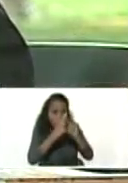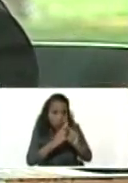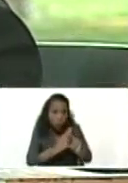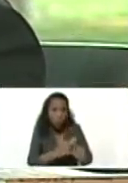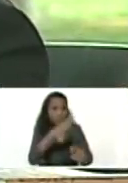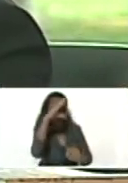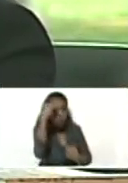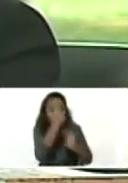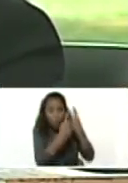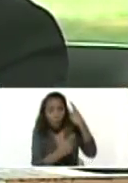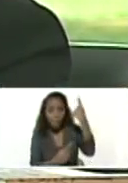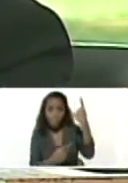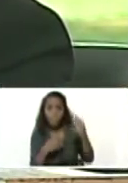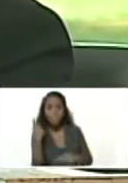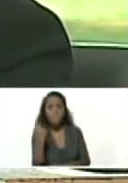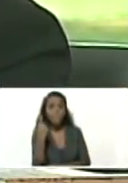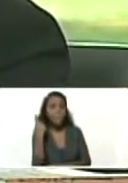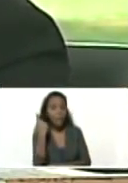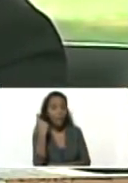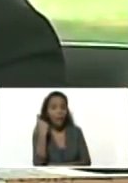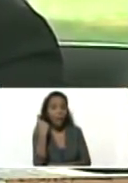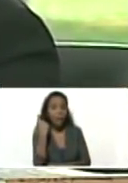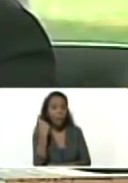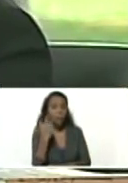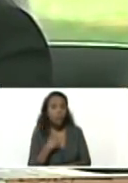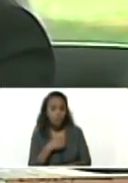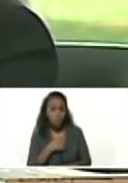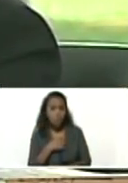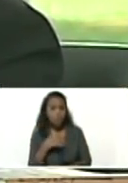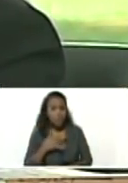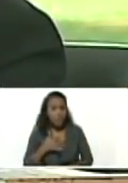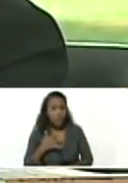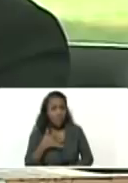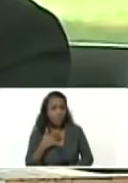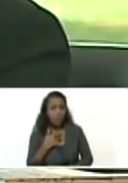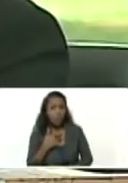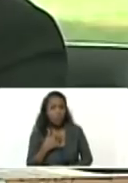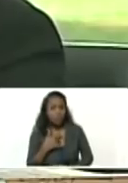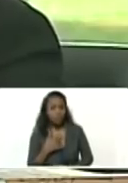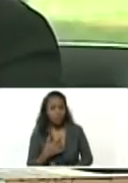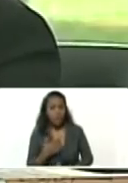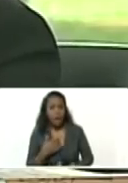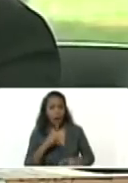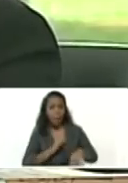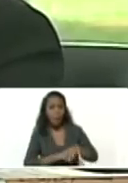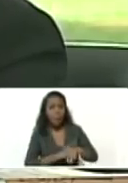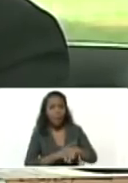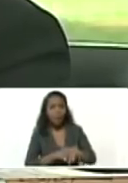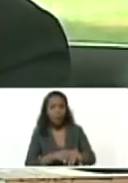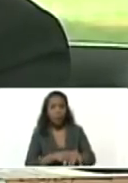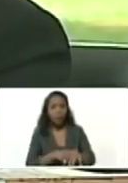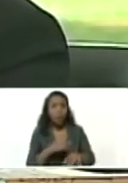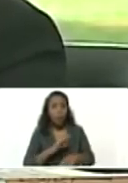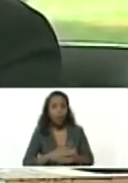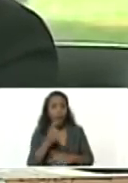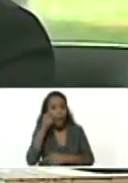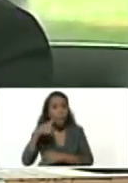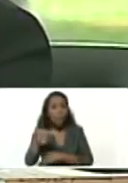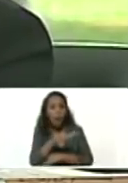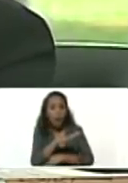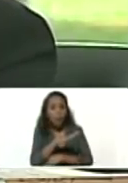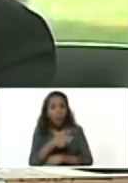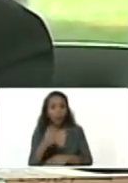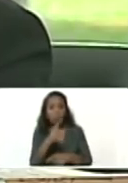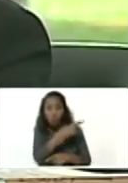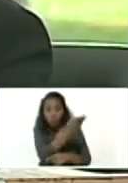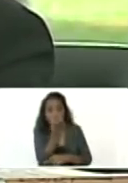Dios, nosotros consideramos que ha llegado el momento, presidente, así como usted ha sido un gran aliado del pueblo cristiano evangélico y así como usted respeta todas las